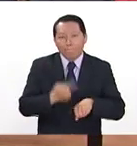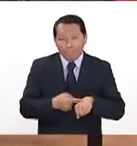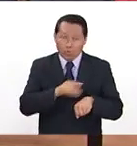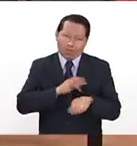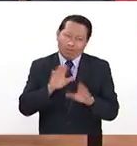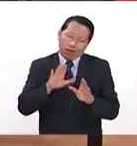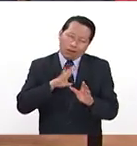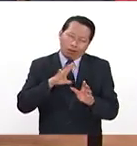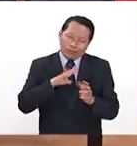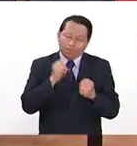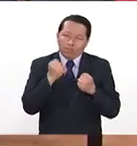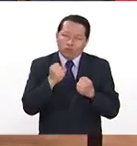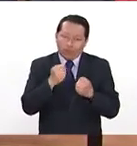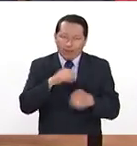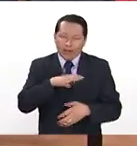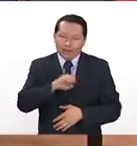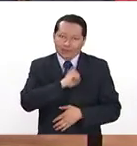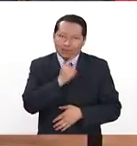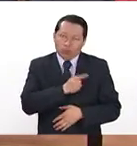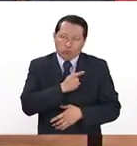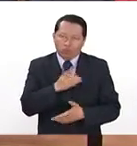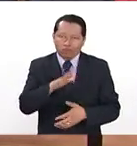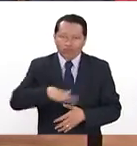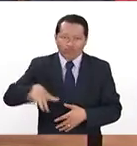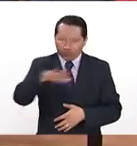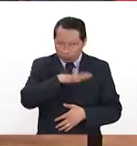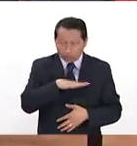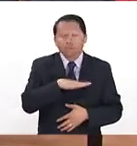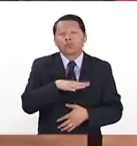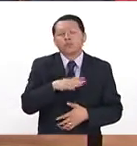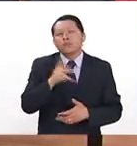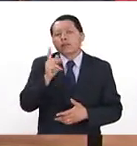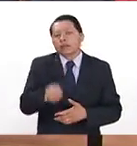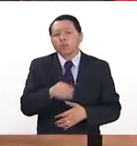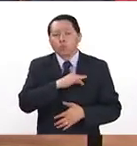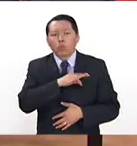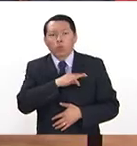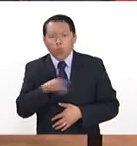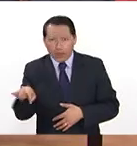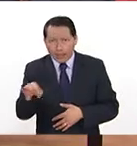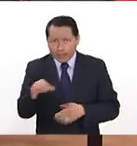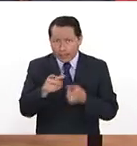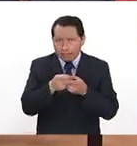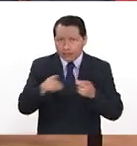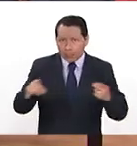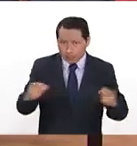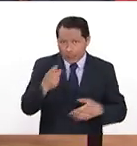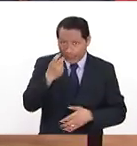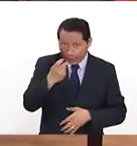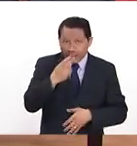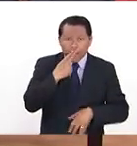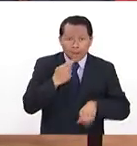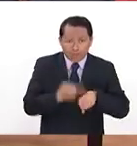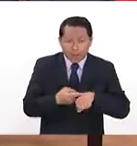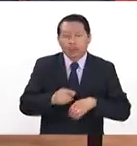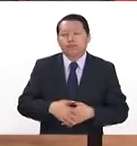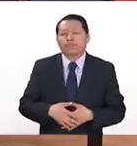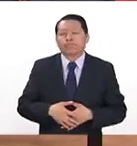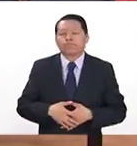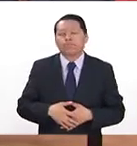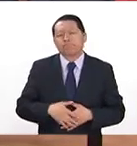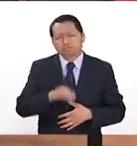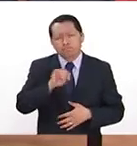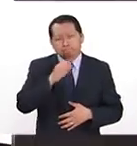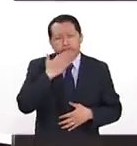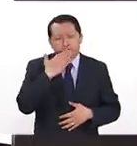muy importante. ¿Tarde o temprano podemos desarrollar estas enfermedades? Sí, o sea, como bien lo dices,